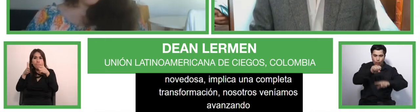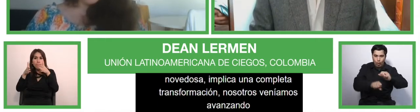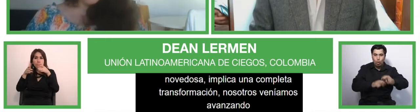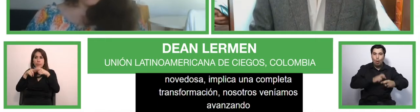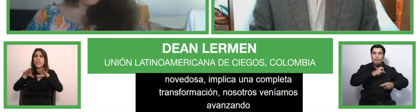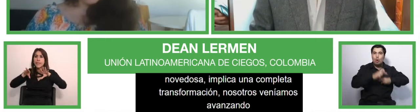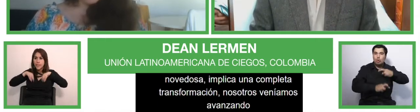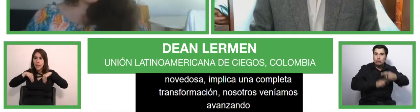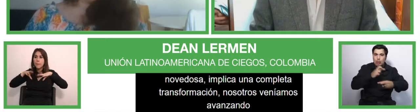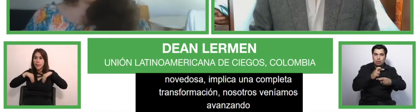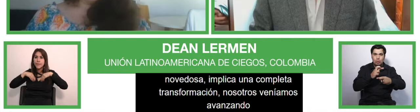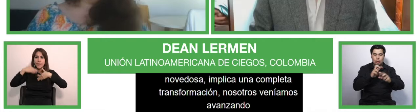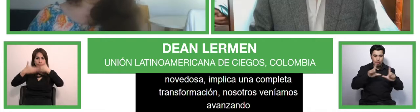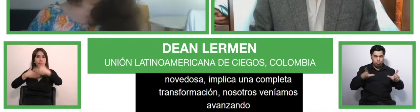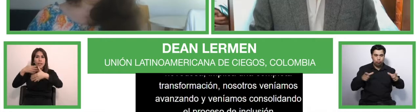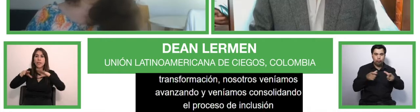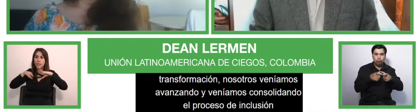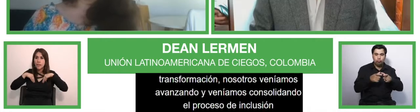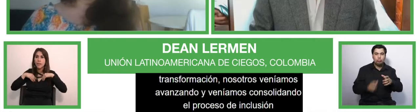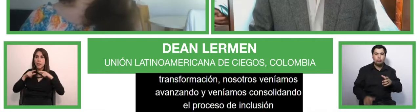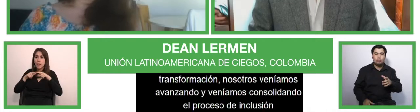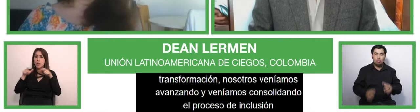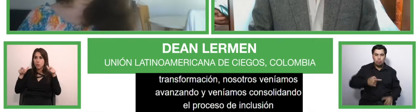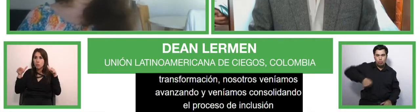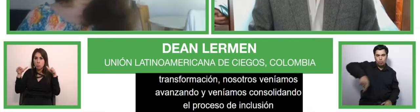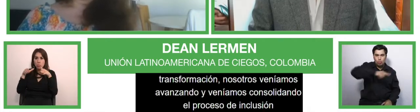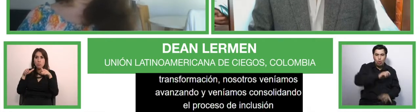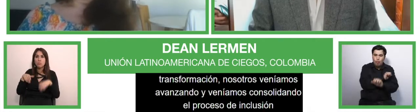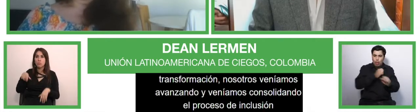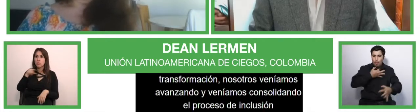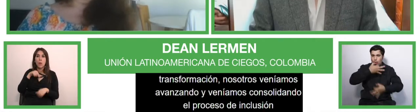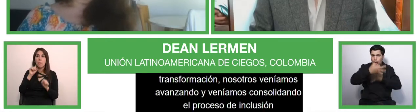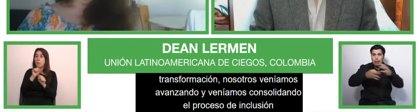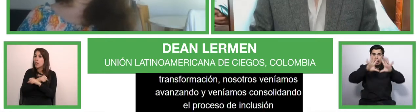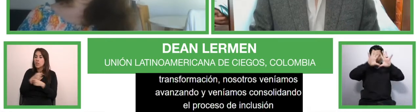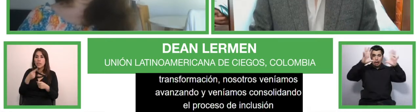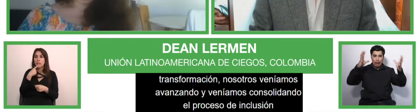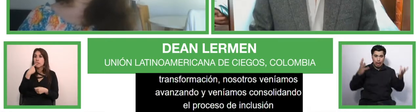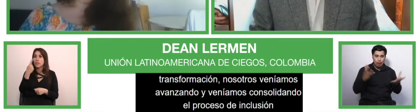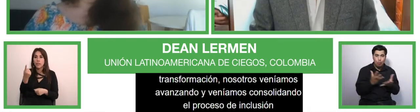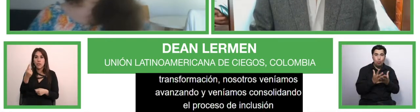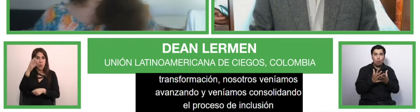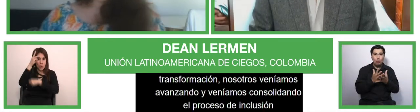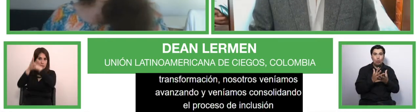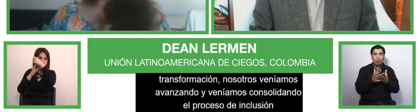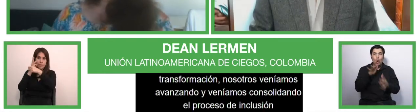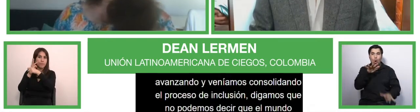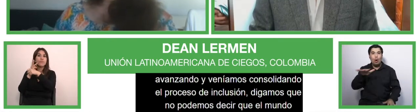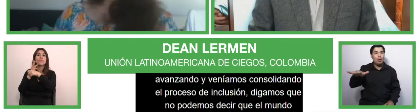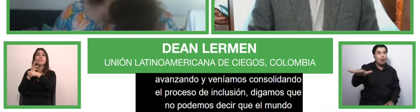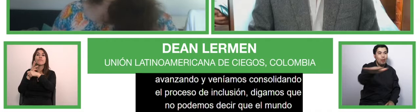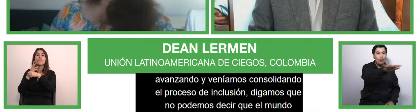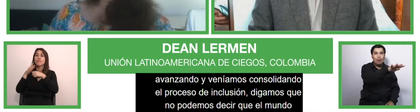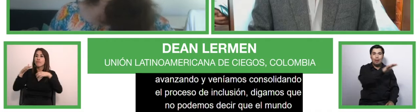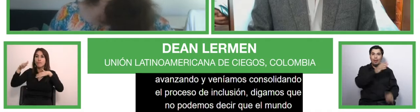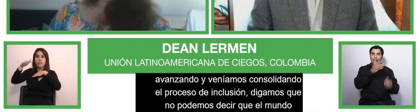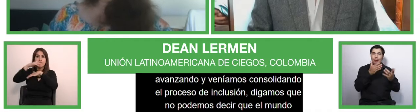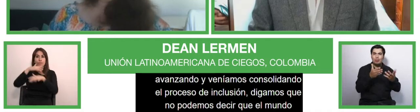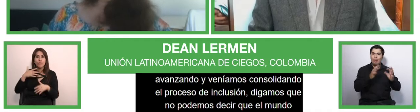Digamos que no podemos decir que el mundo o el panorama que tenemos es un panorama ideal y perfecto.